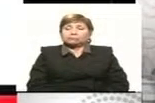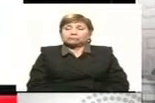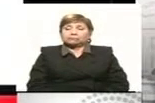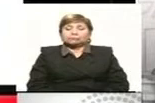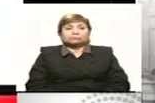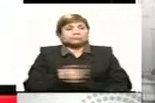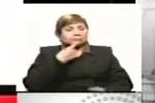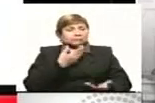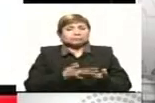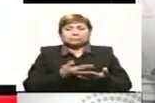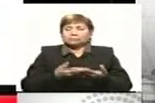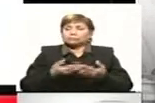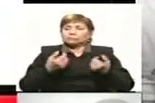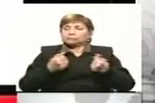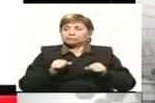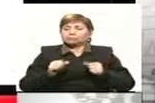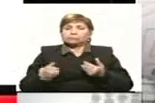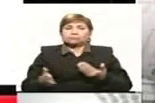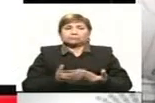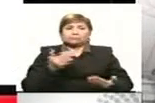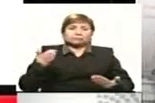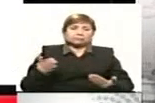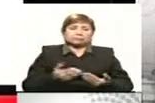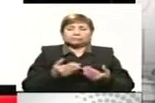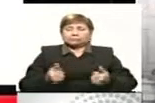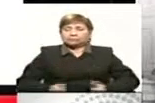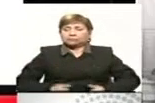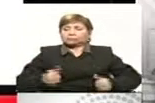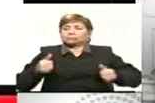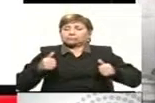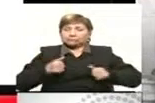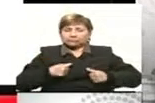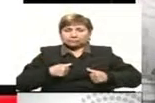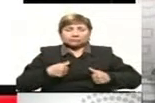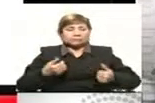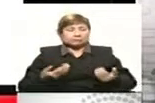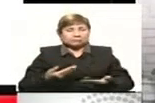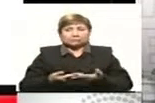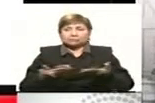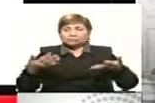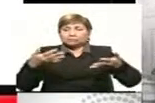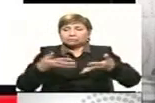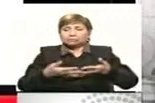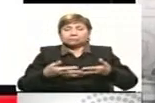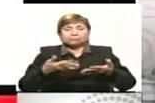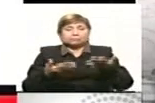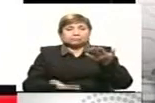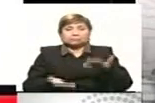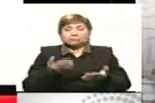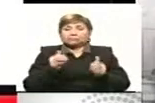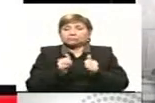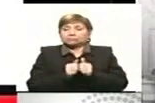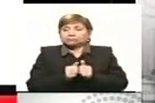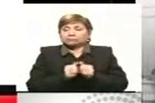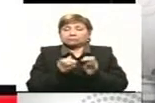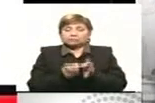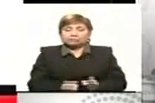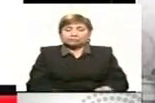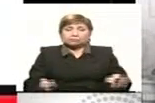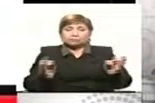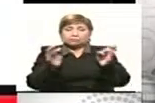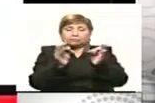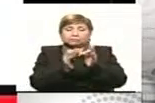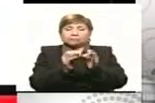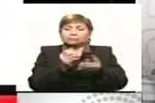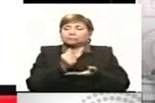es decir, en tratar de facilitar un poco la vida al contribuyente, algo que también es sumamente importante para tratar